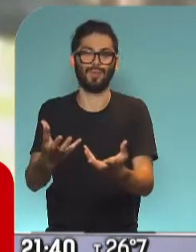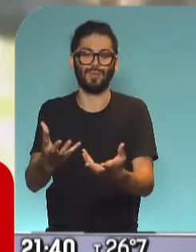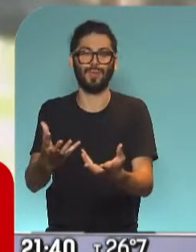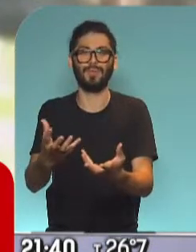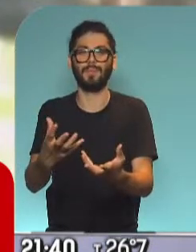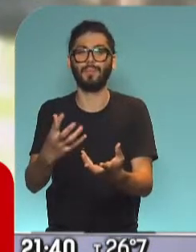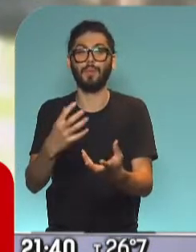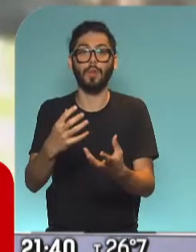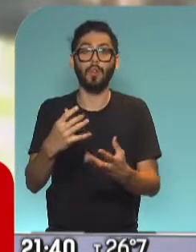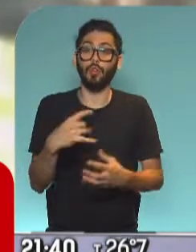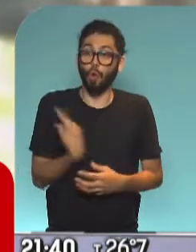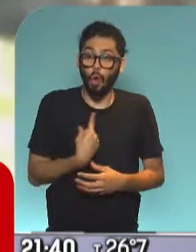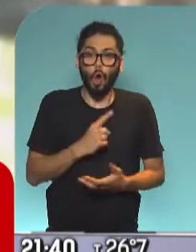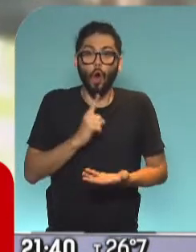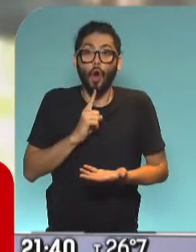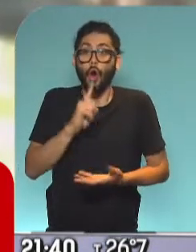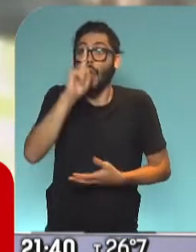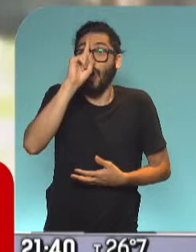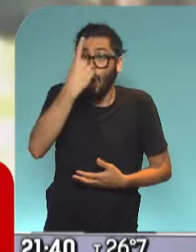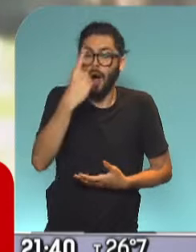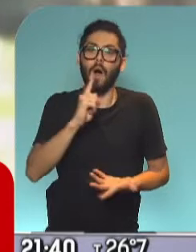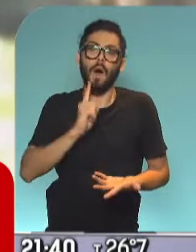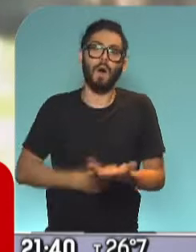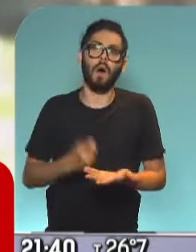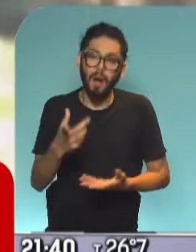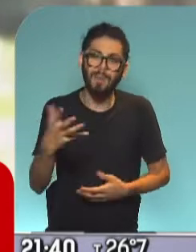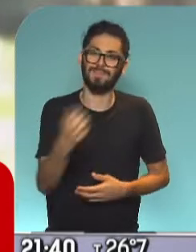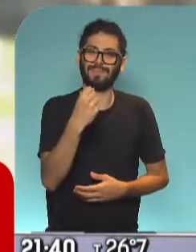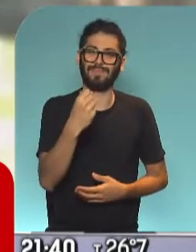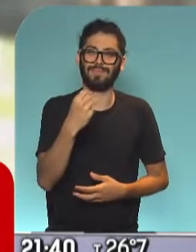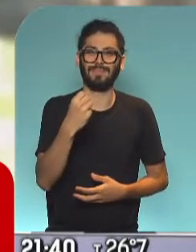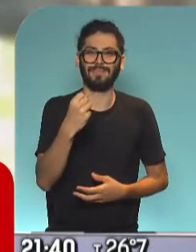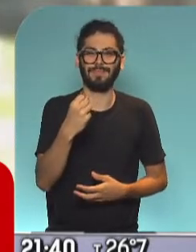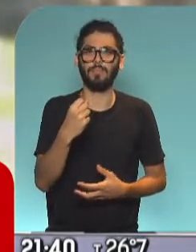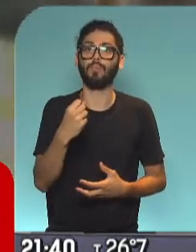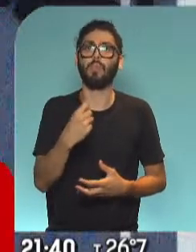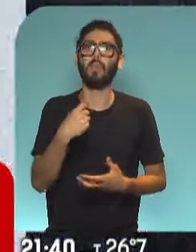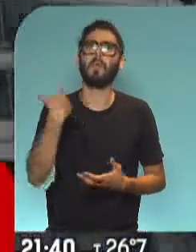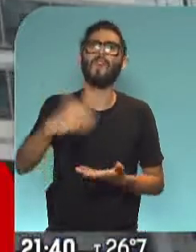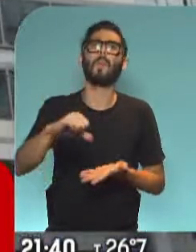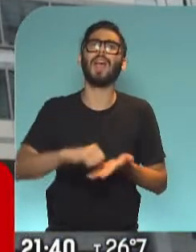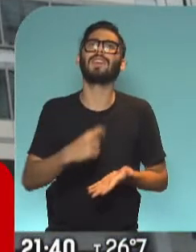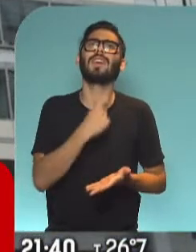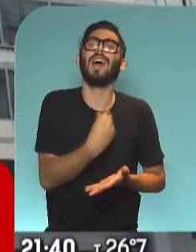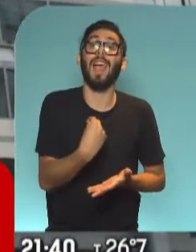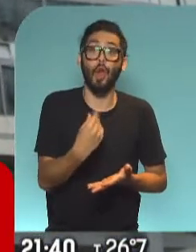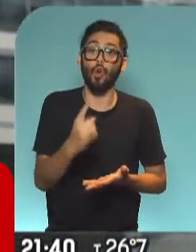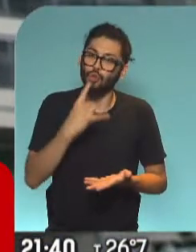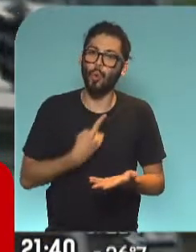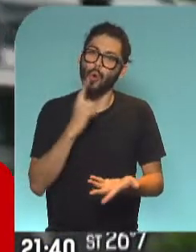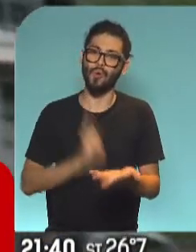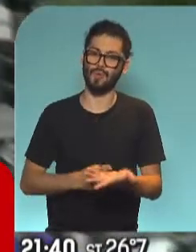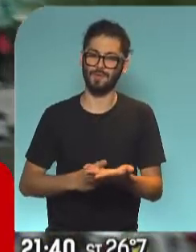recuperado autonomía de decisión y de definir qué país queremos. La última